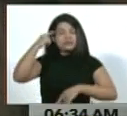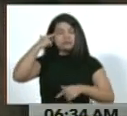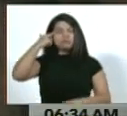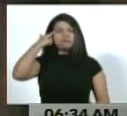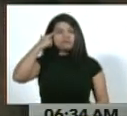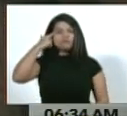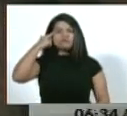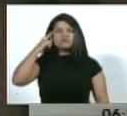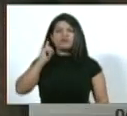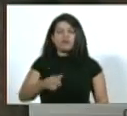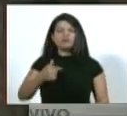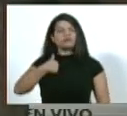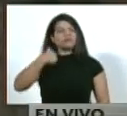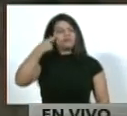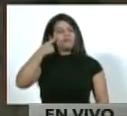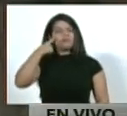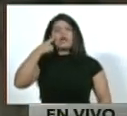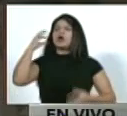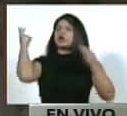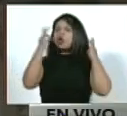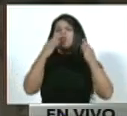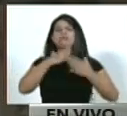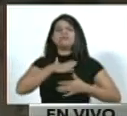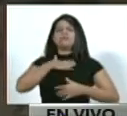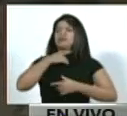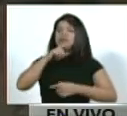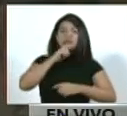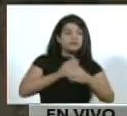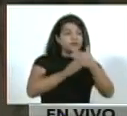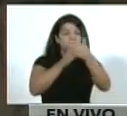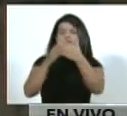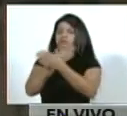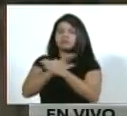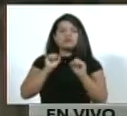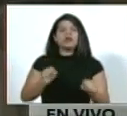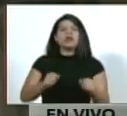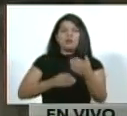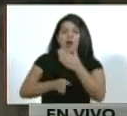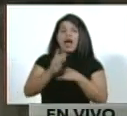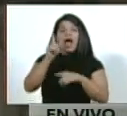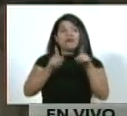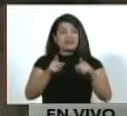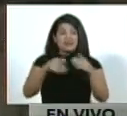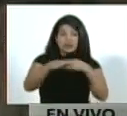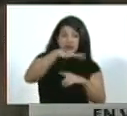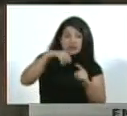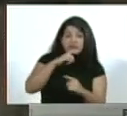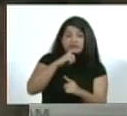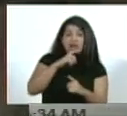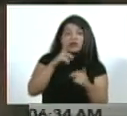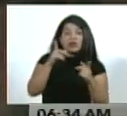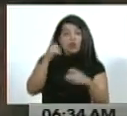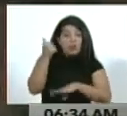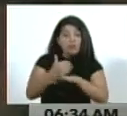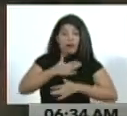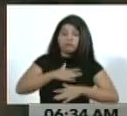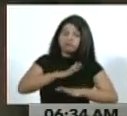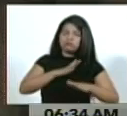que tenemos que jugar en las dificultades en que nos encontramos, impuestas muchas de ellas, para